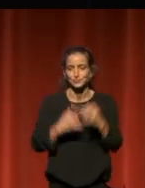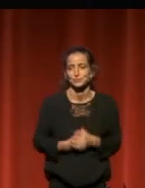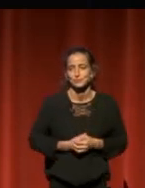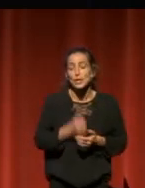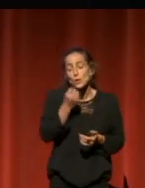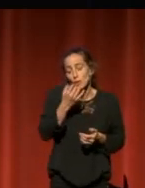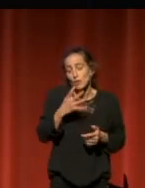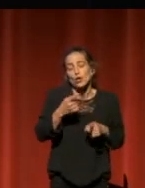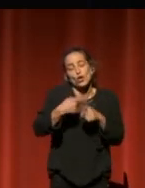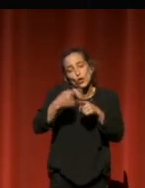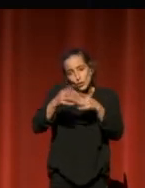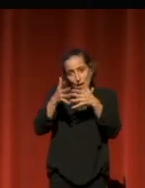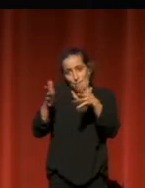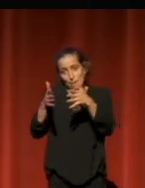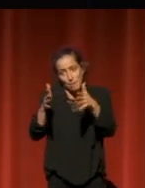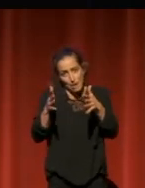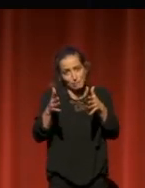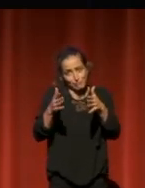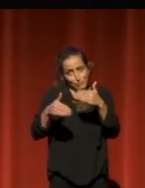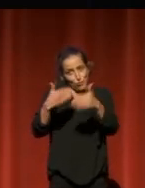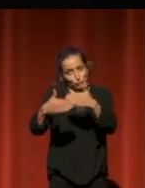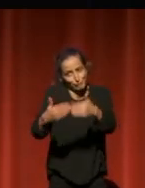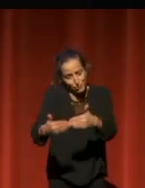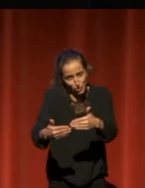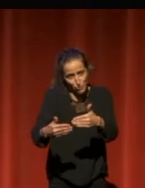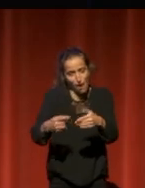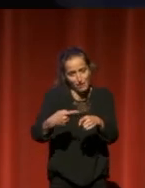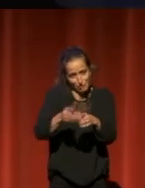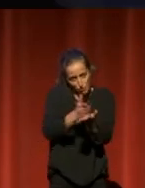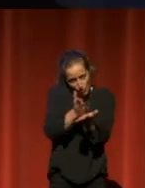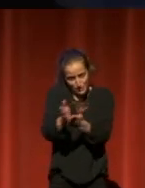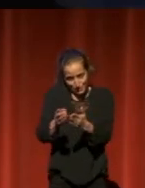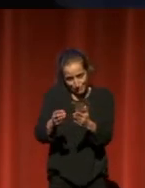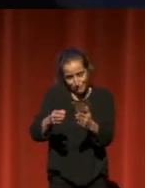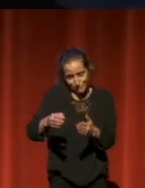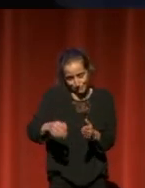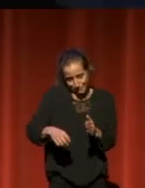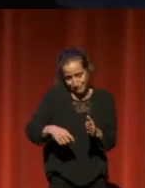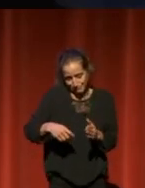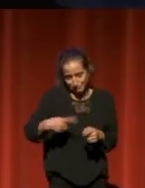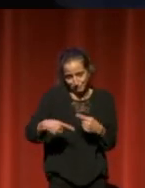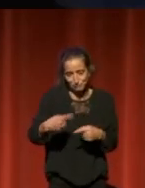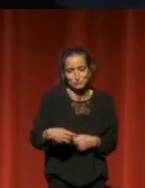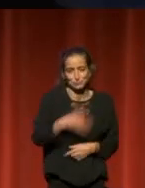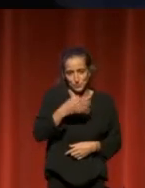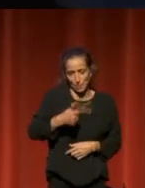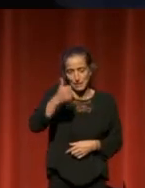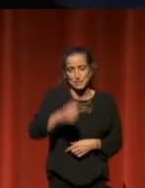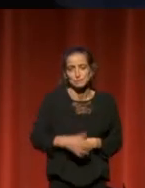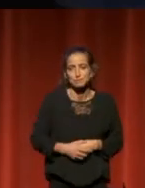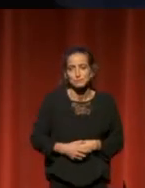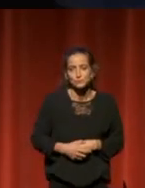Bueno, se quedan ahí cosas abiertas, ¿no? Se quedan cosas sí, abiertas. Sí, sí, sí. A mí me gustaría puntualizar antes, porque creo que además ellos